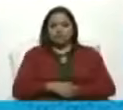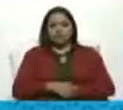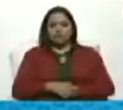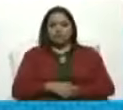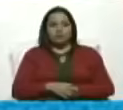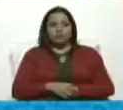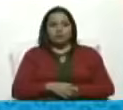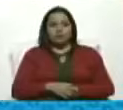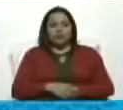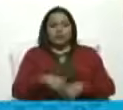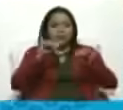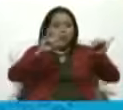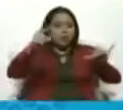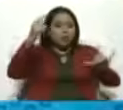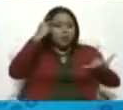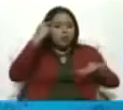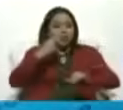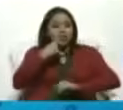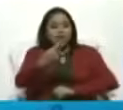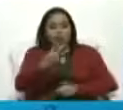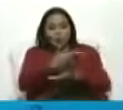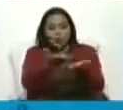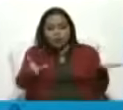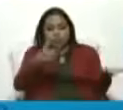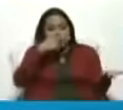Y aquel día en que le dijo al pueblo: